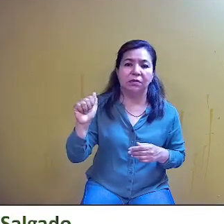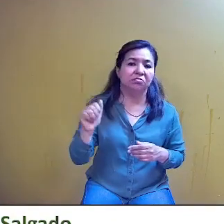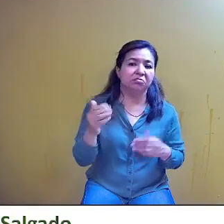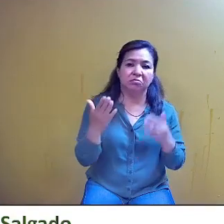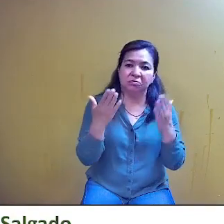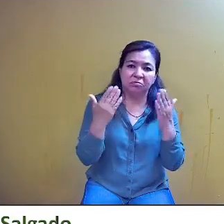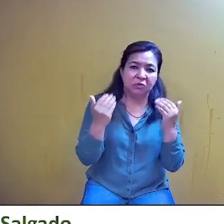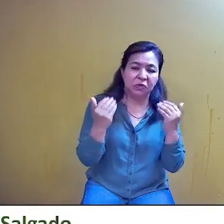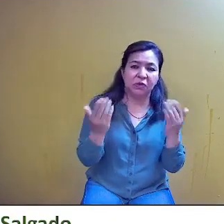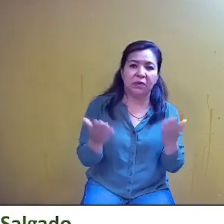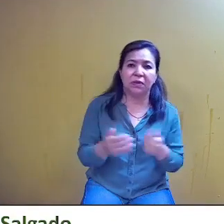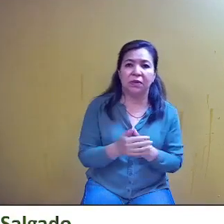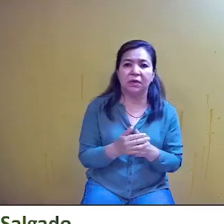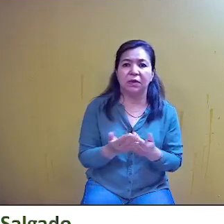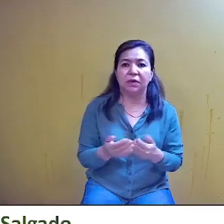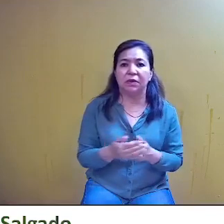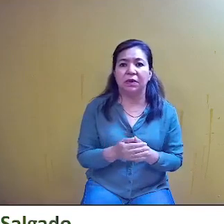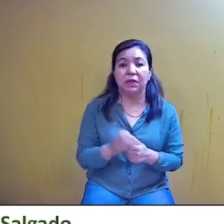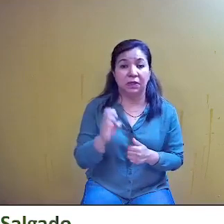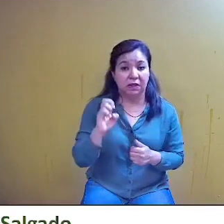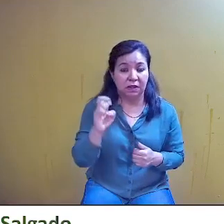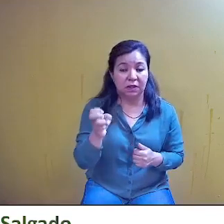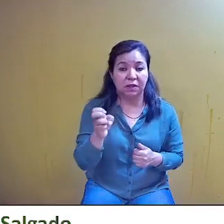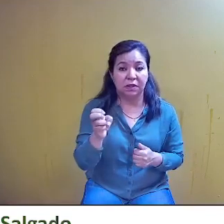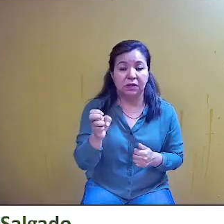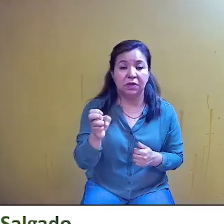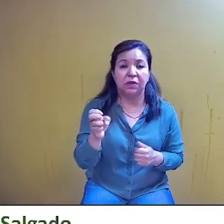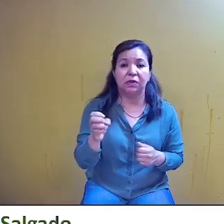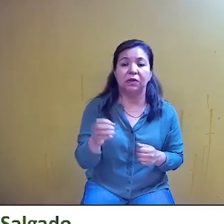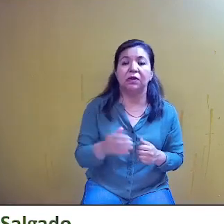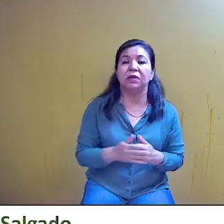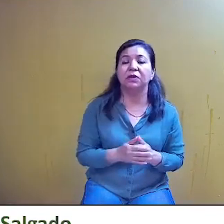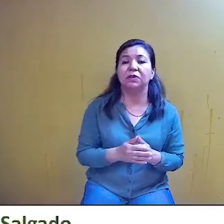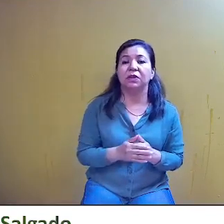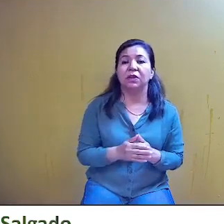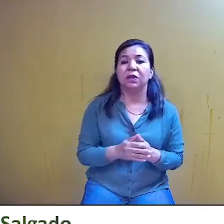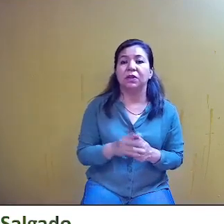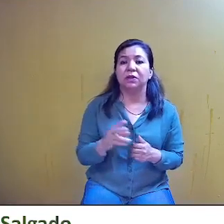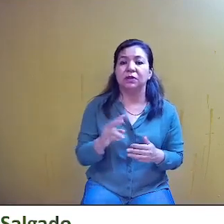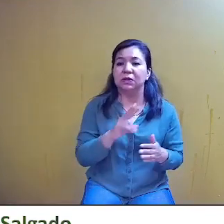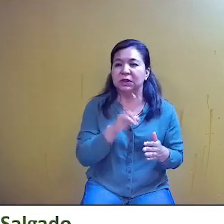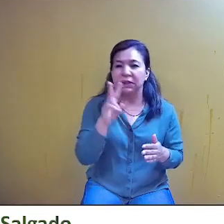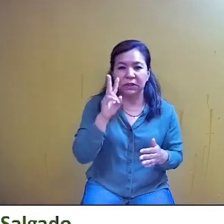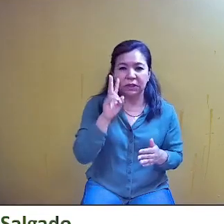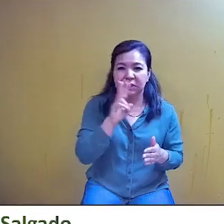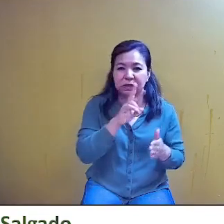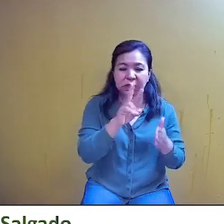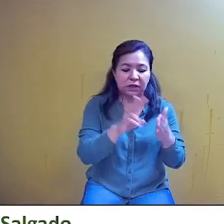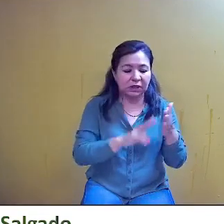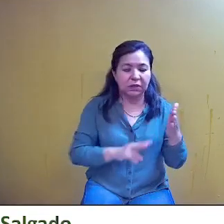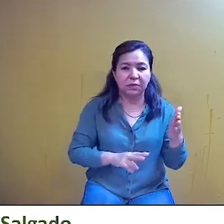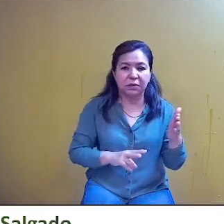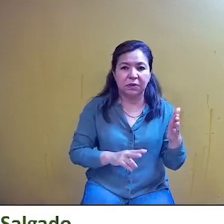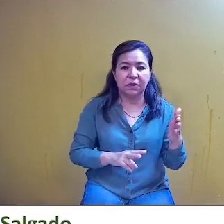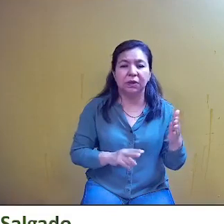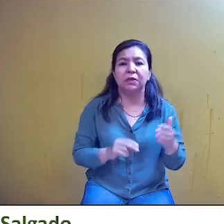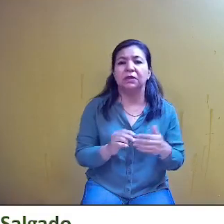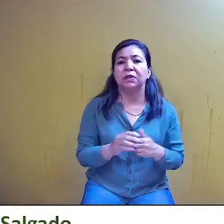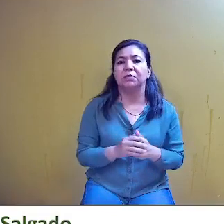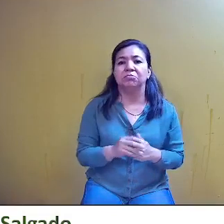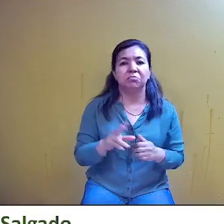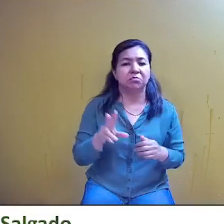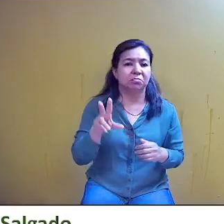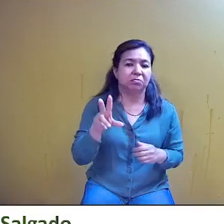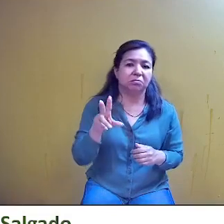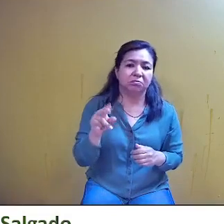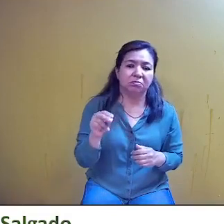inexistente. Ello porque dichas frases valoradas de manera individual no tienen